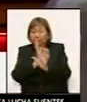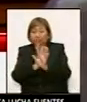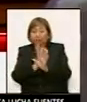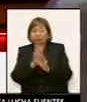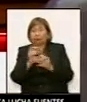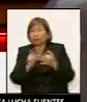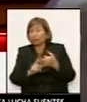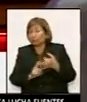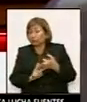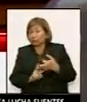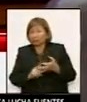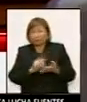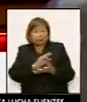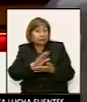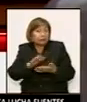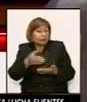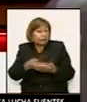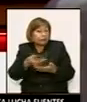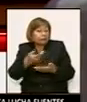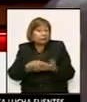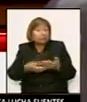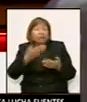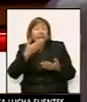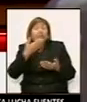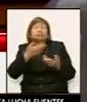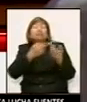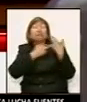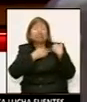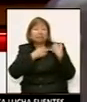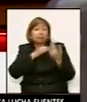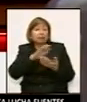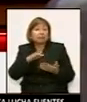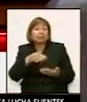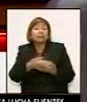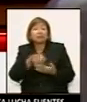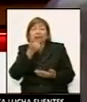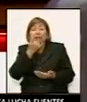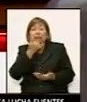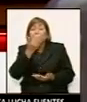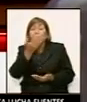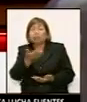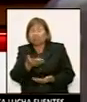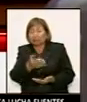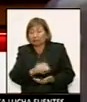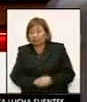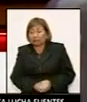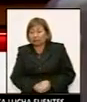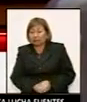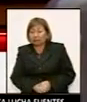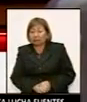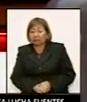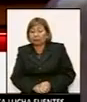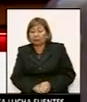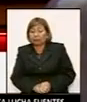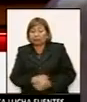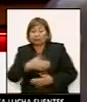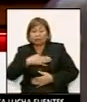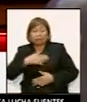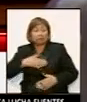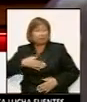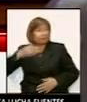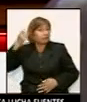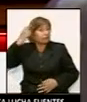psicológica. Después de todo, ¿quién se hará cargo? ¿Quién se hará cargo de todo lo que le pasa, tanto en el aspecto físico y